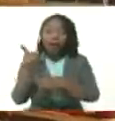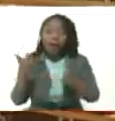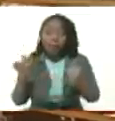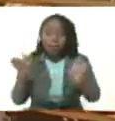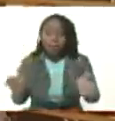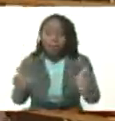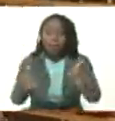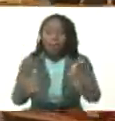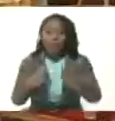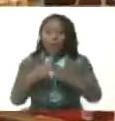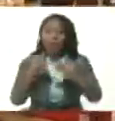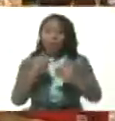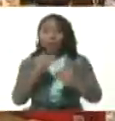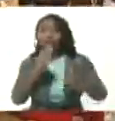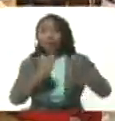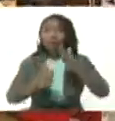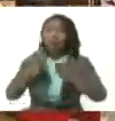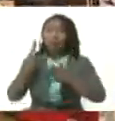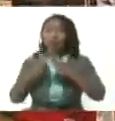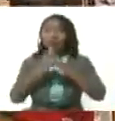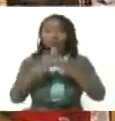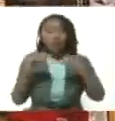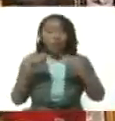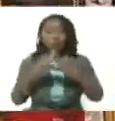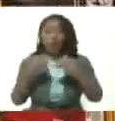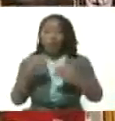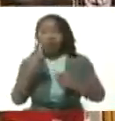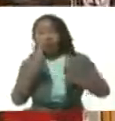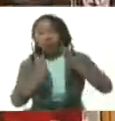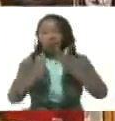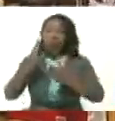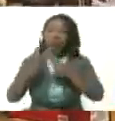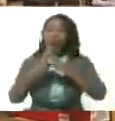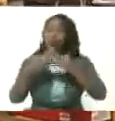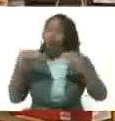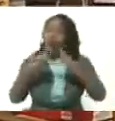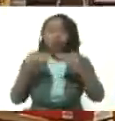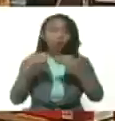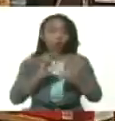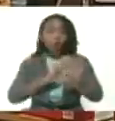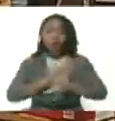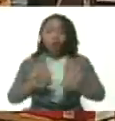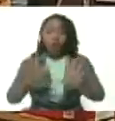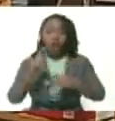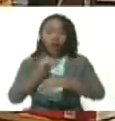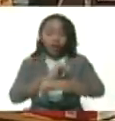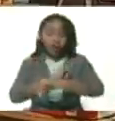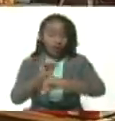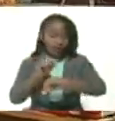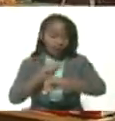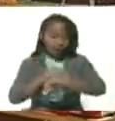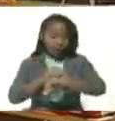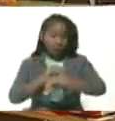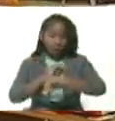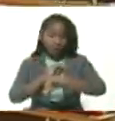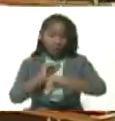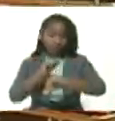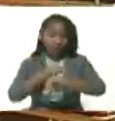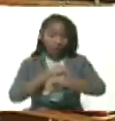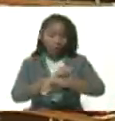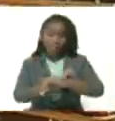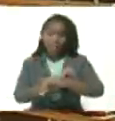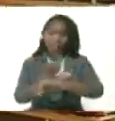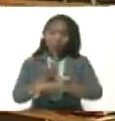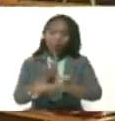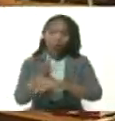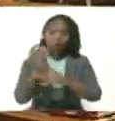Independientemente. Todo automatizado. Todo robotizado. Todo robotizado. Ya el radio terminal manda